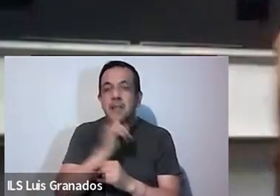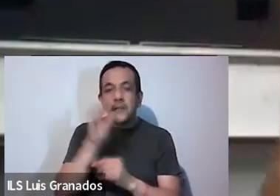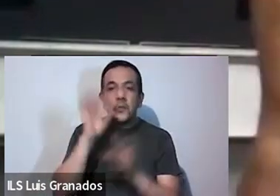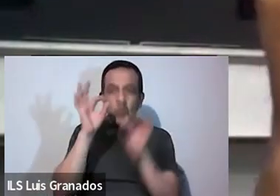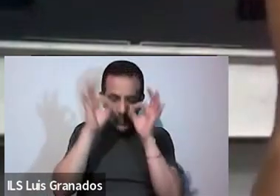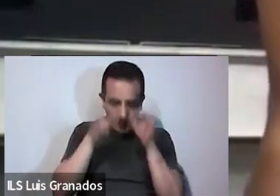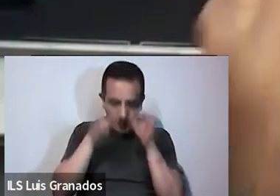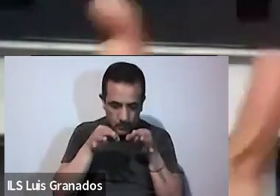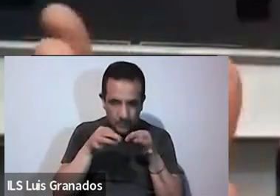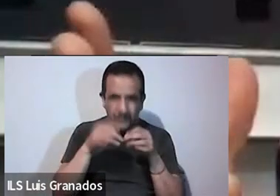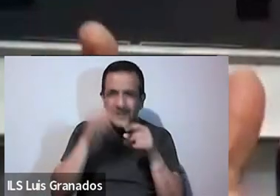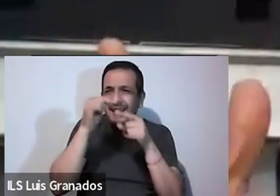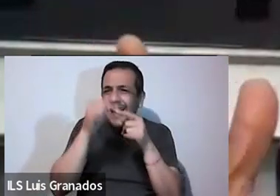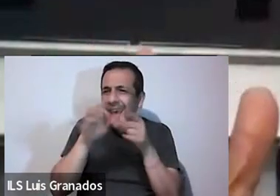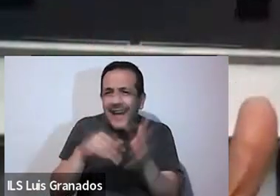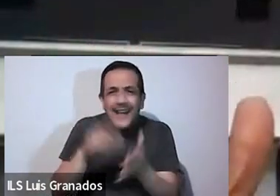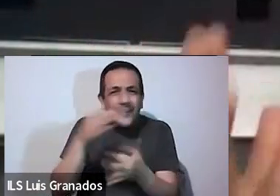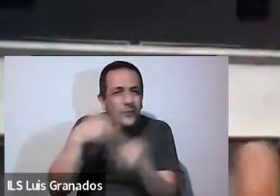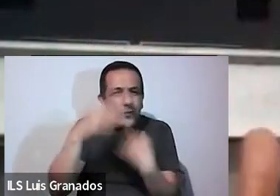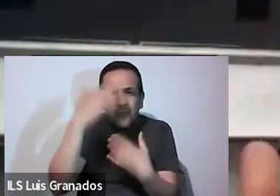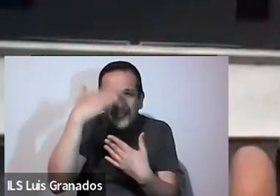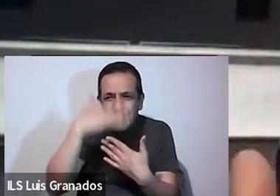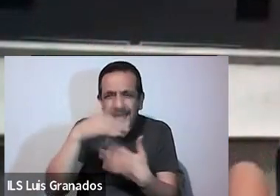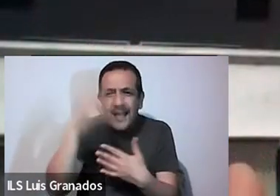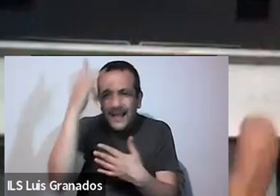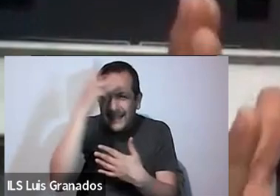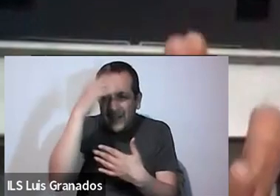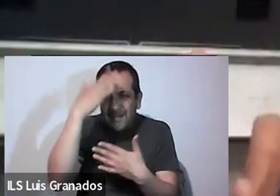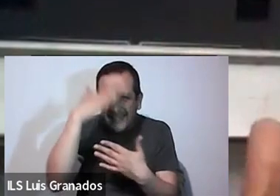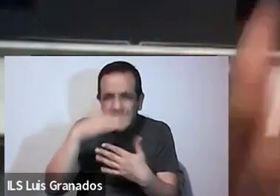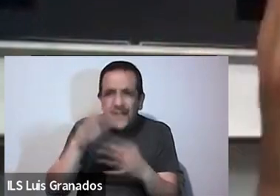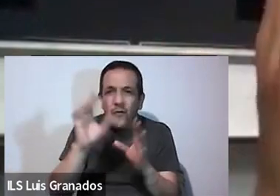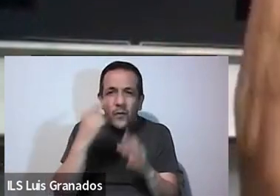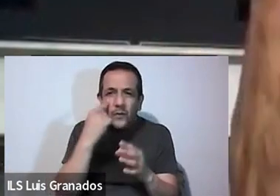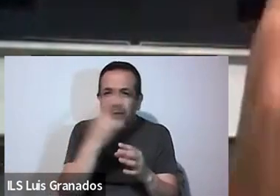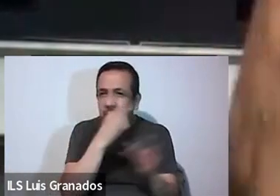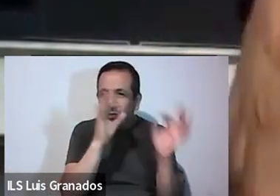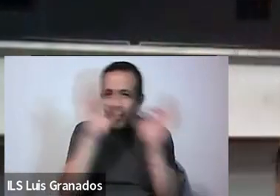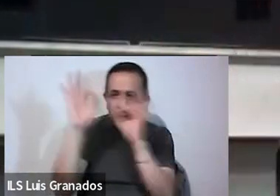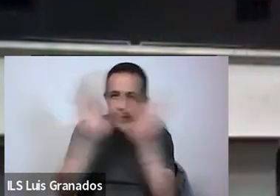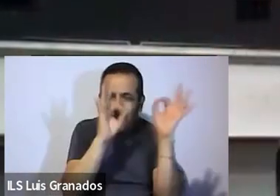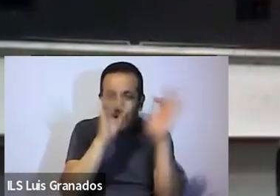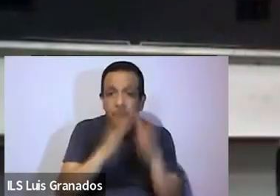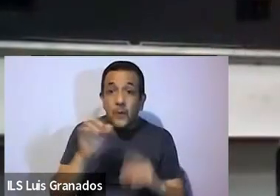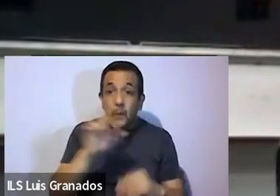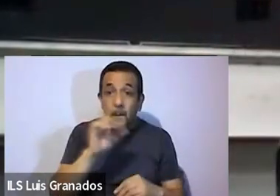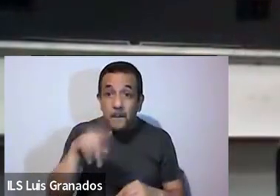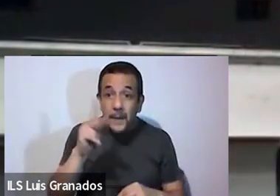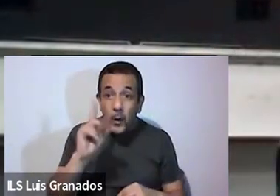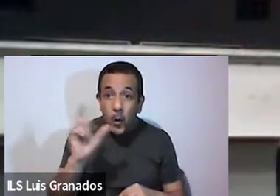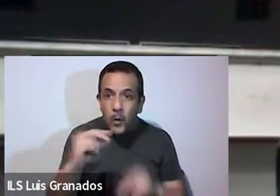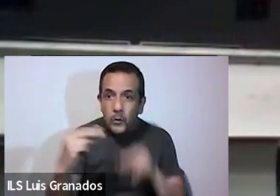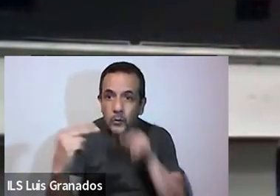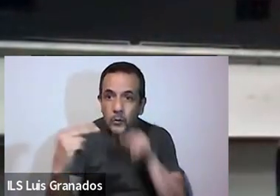o sea, esto ya está estudiado. Entonces imagínate, cuando dices, toparme con la mirada